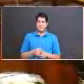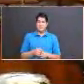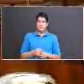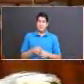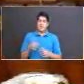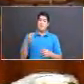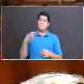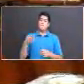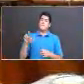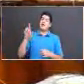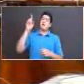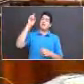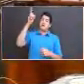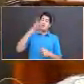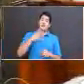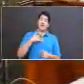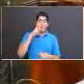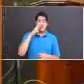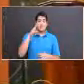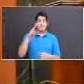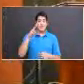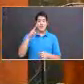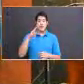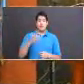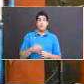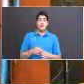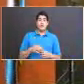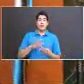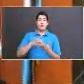Pero él ya me vio glorificado.